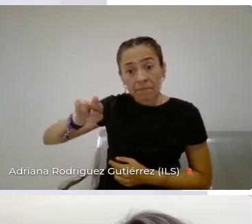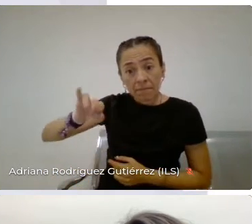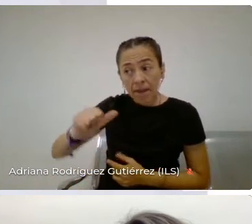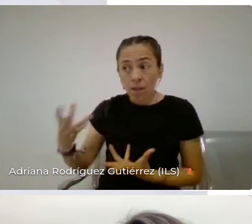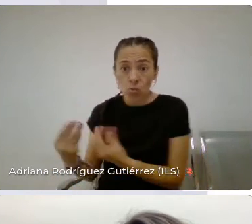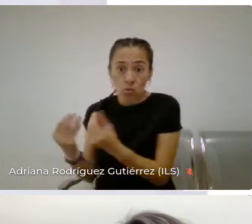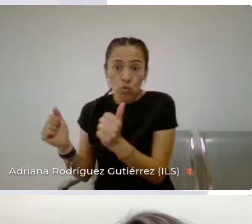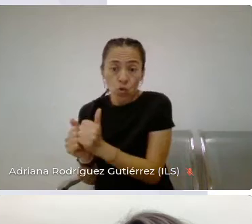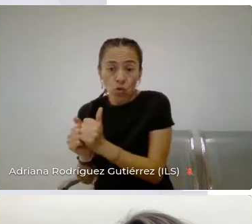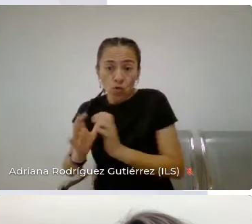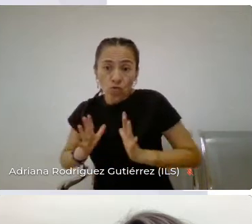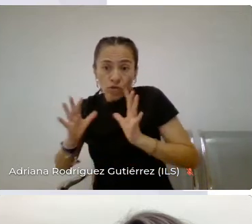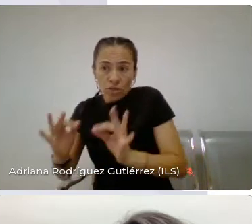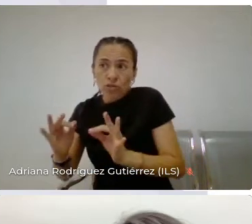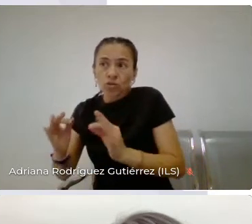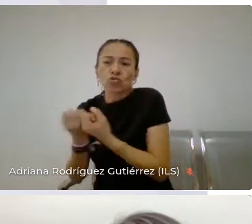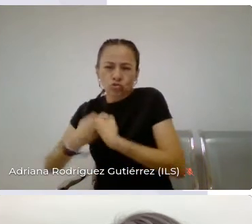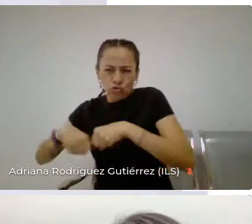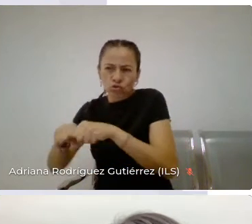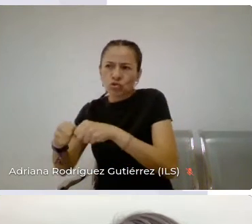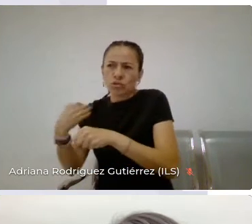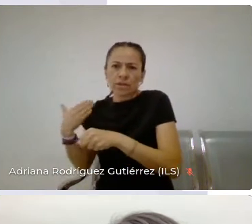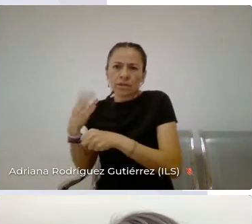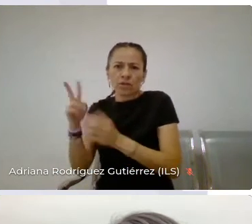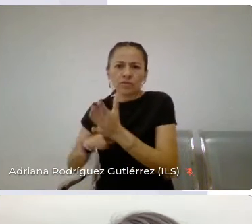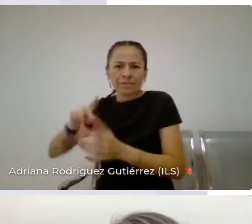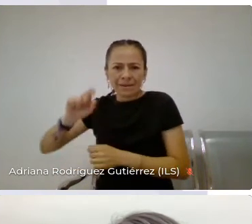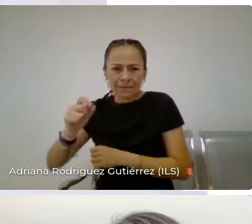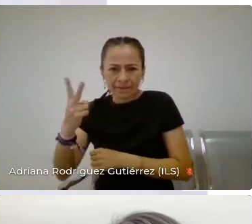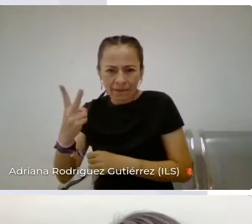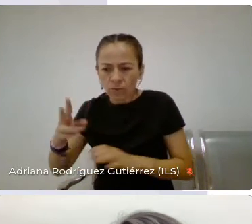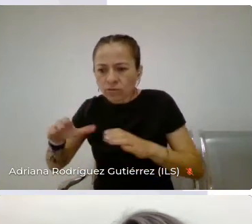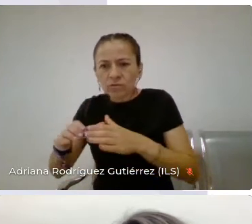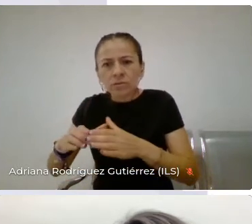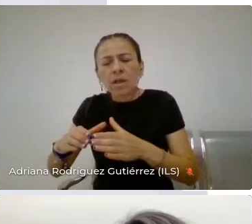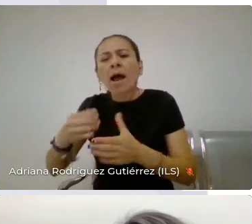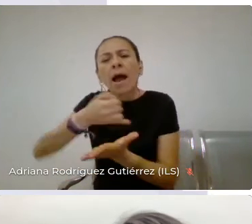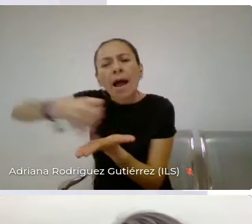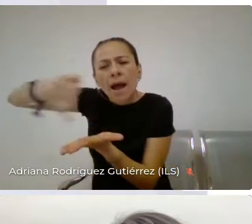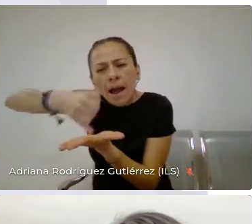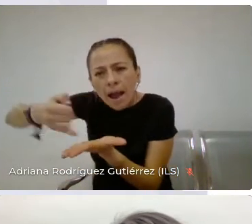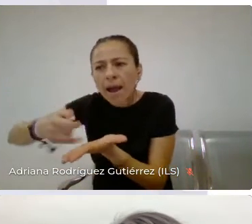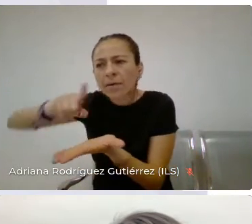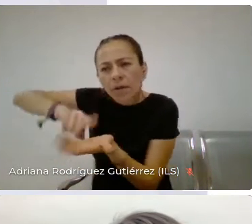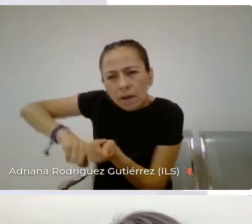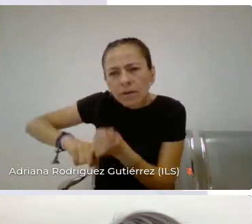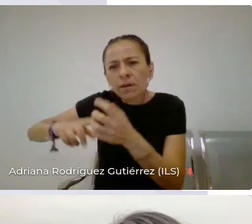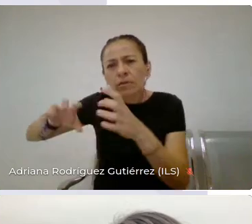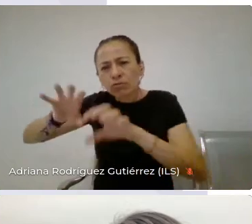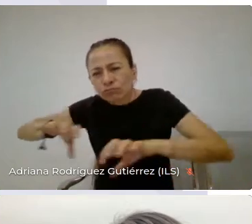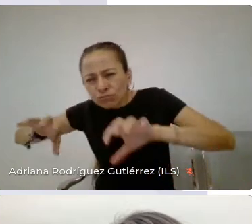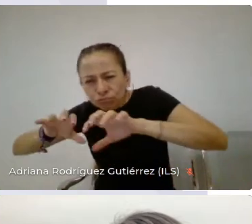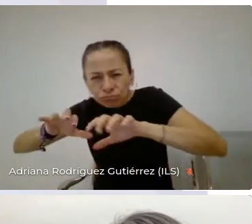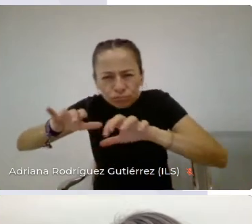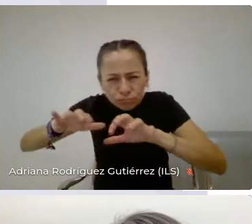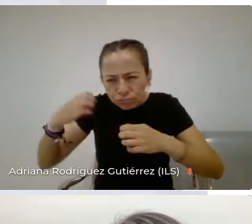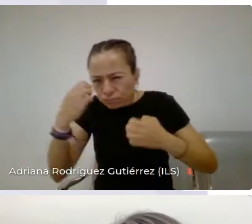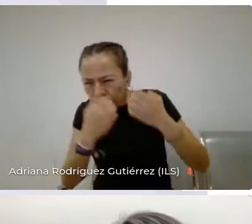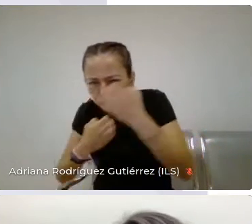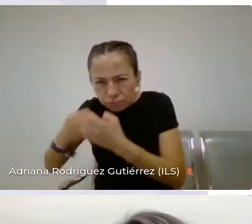hasta el 2022 de Agrocognitive Startup, dedicada a la agricultura de precisión y el análisis de